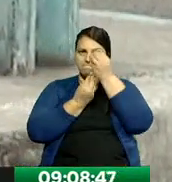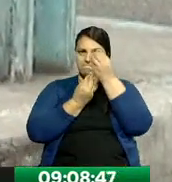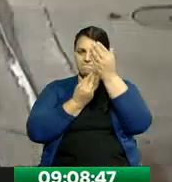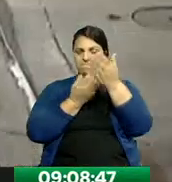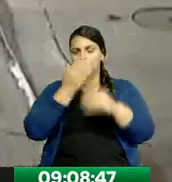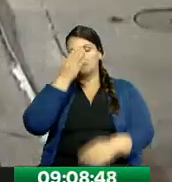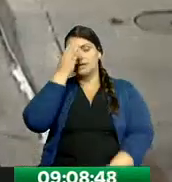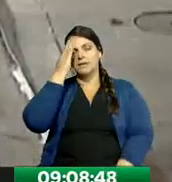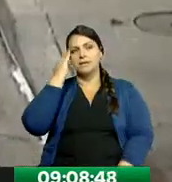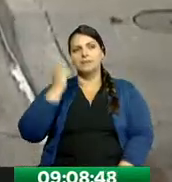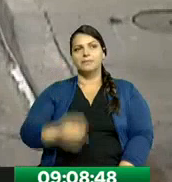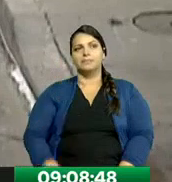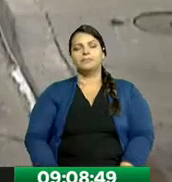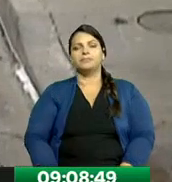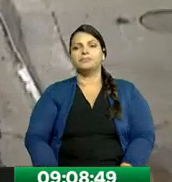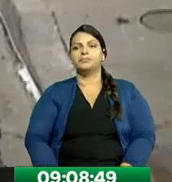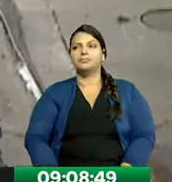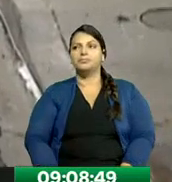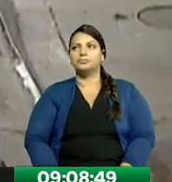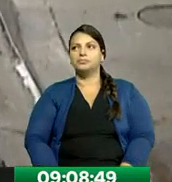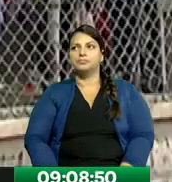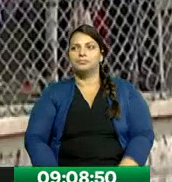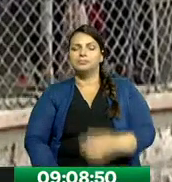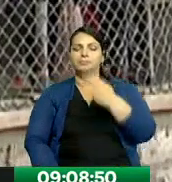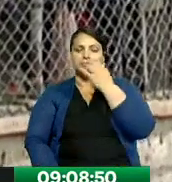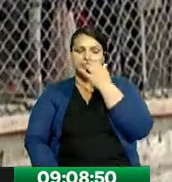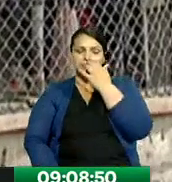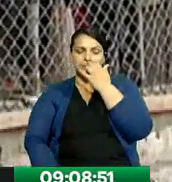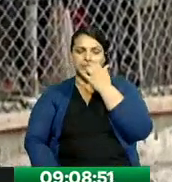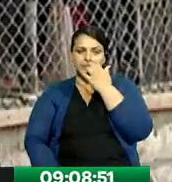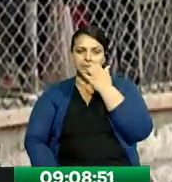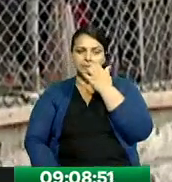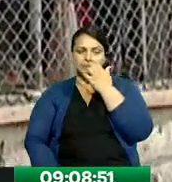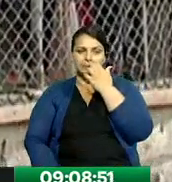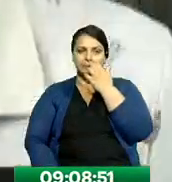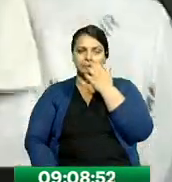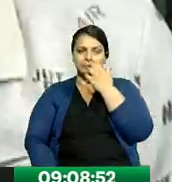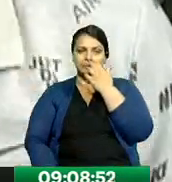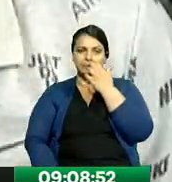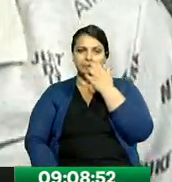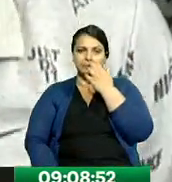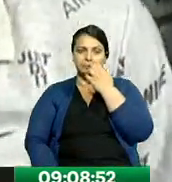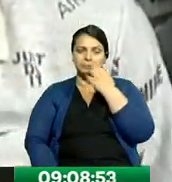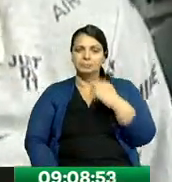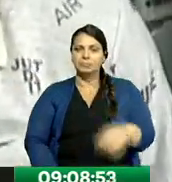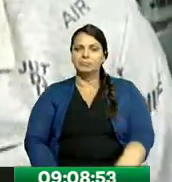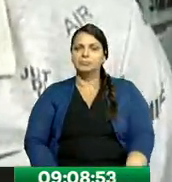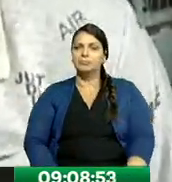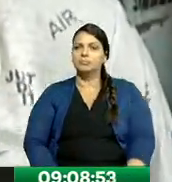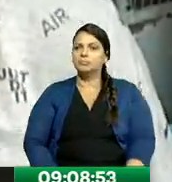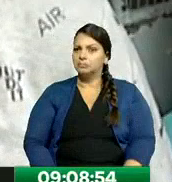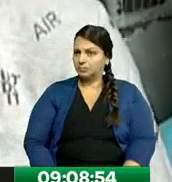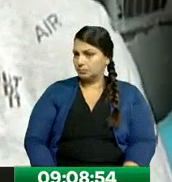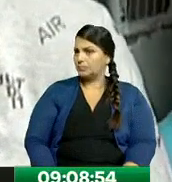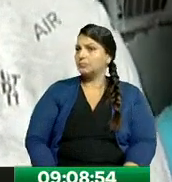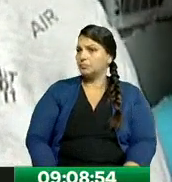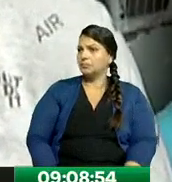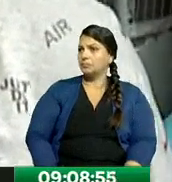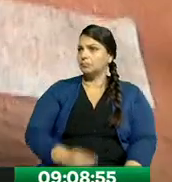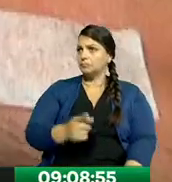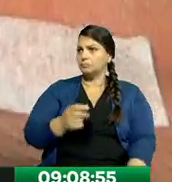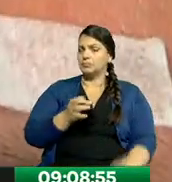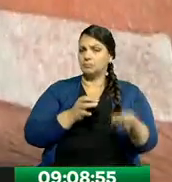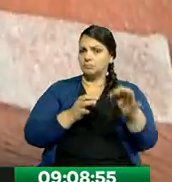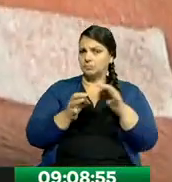el feriado. No entró la bala, nada más. ¿Por qué fue? ¿Porque usted fue a impedir? Sí. Igual ha robado el teléfono mío. Nada